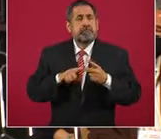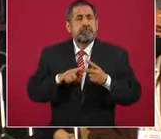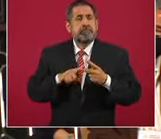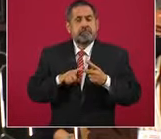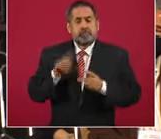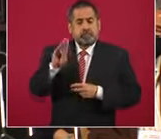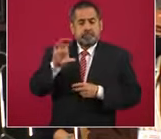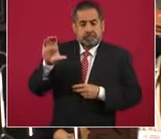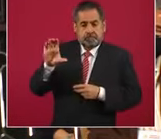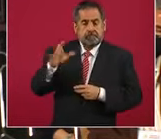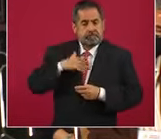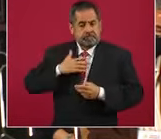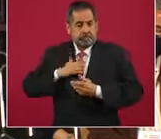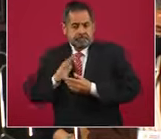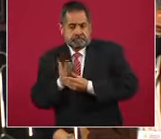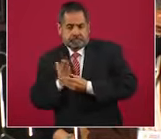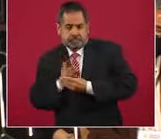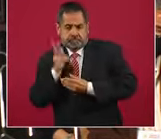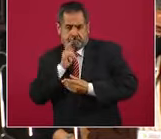Baja California.